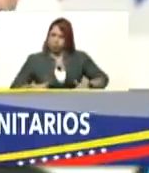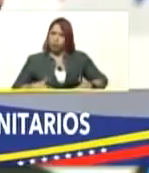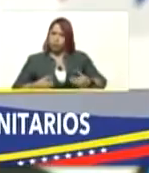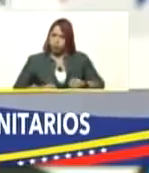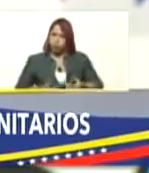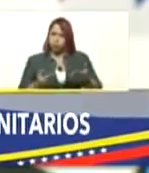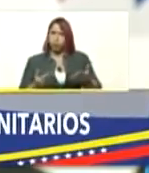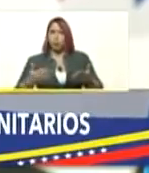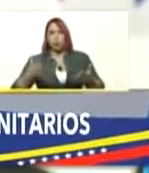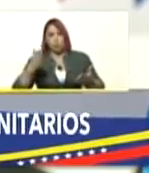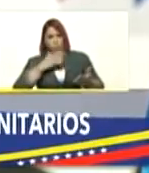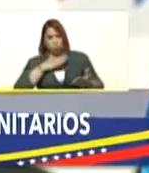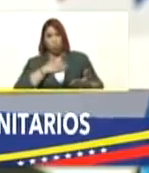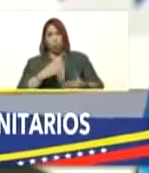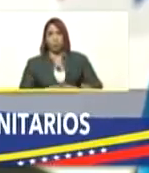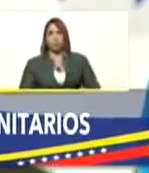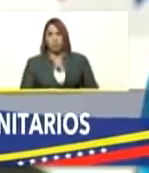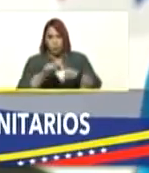Para eso soy